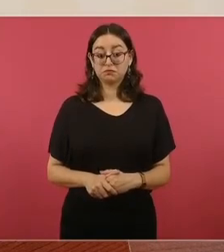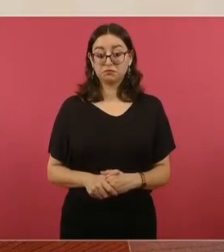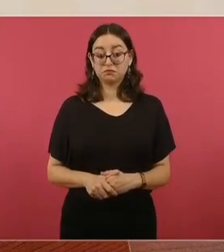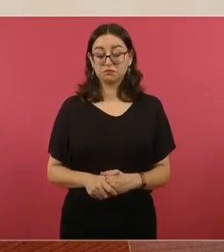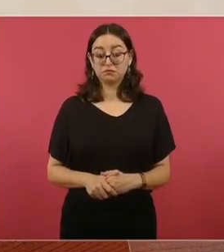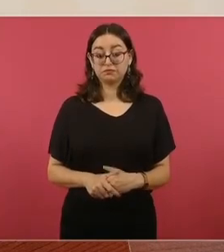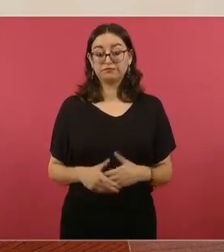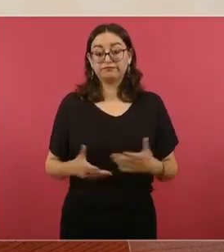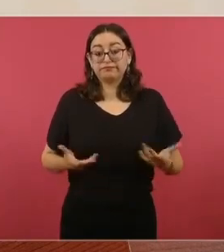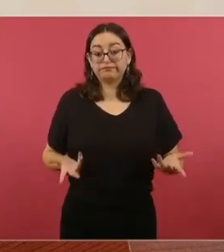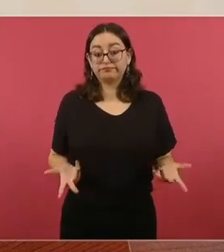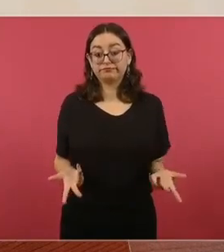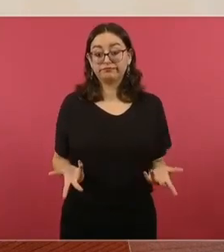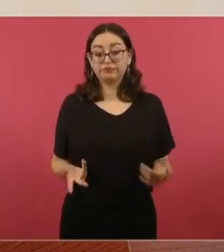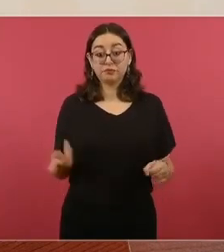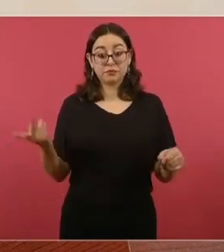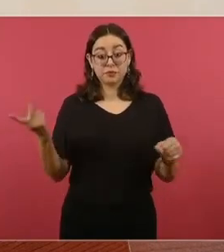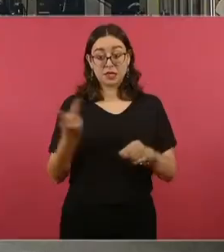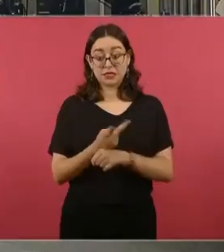dio tiempo,